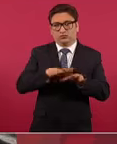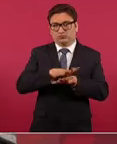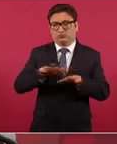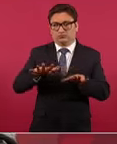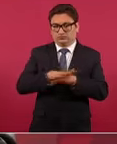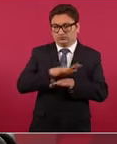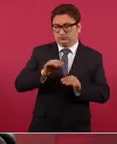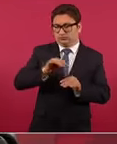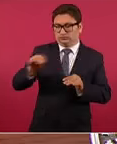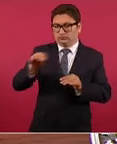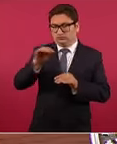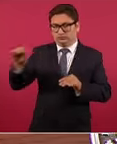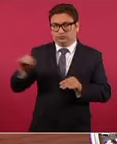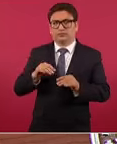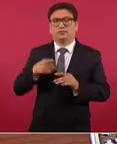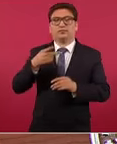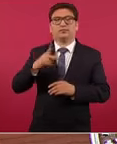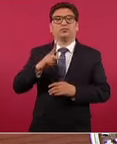y dejaron